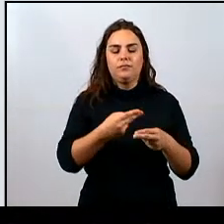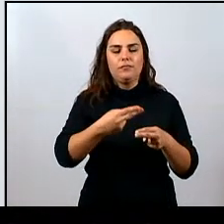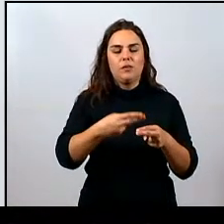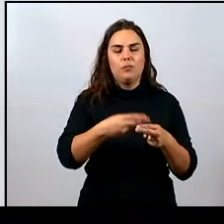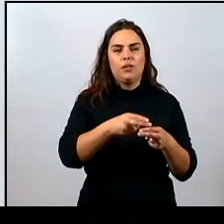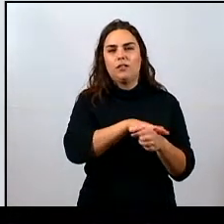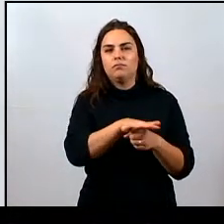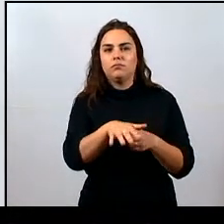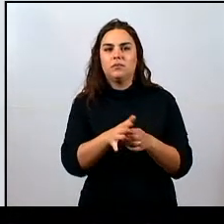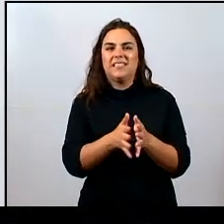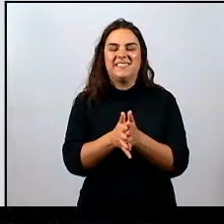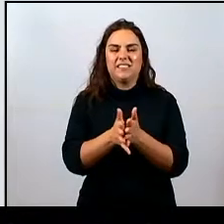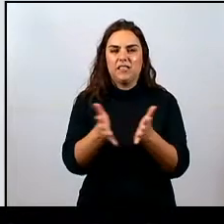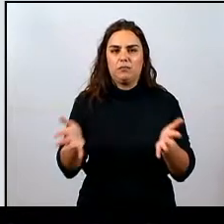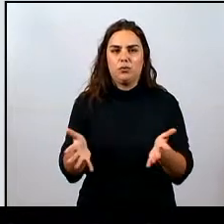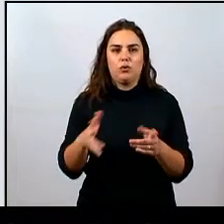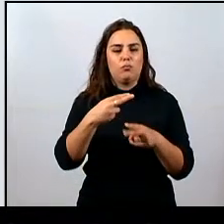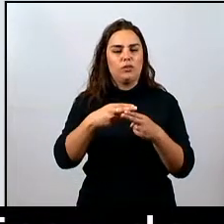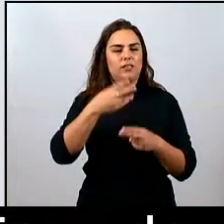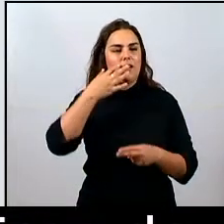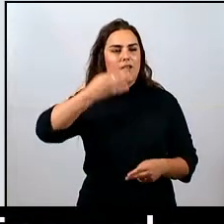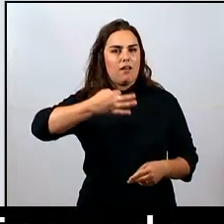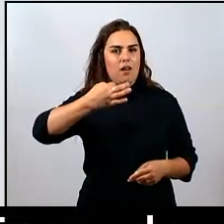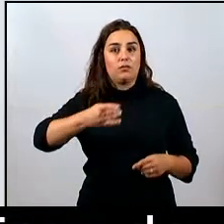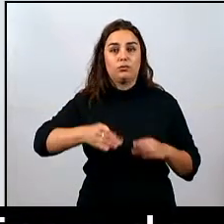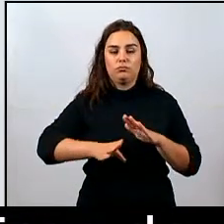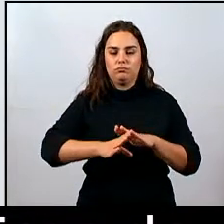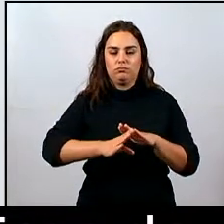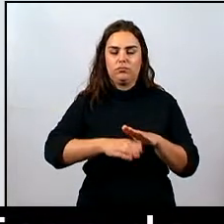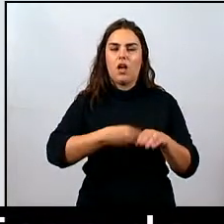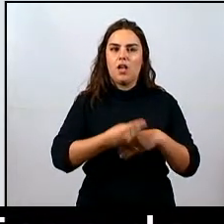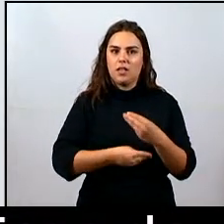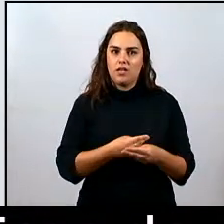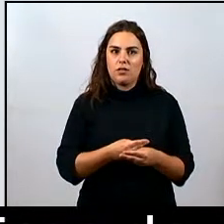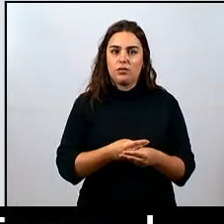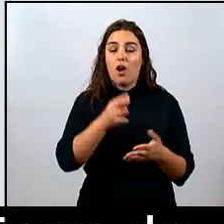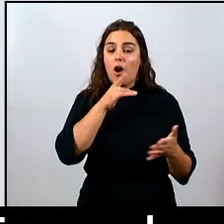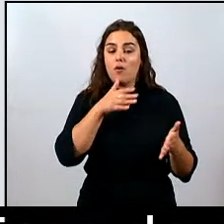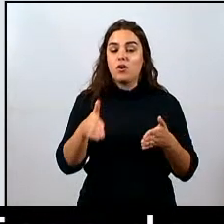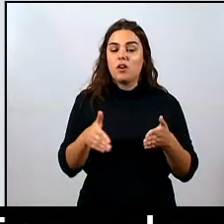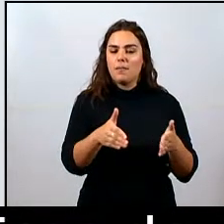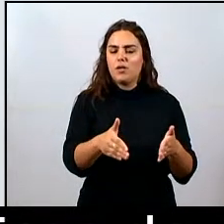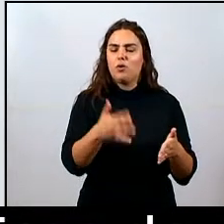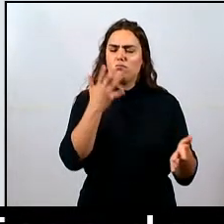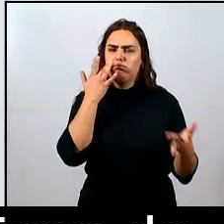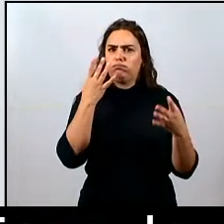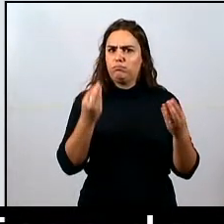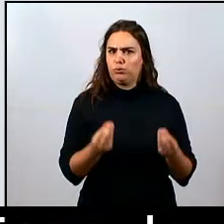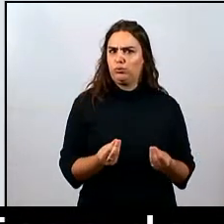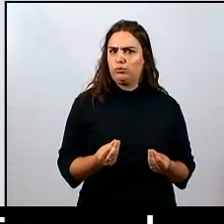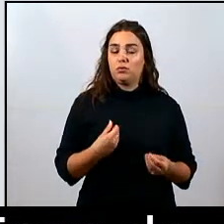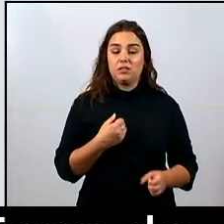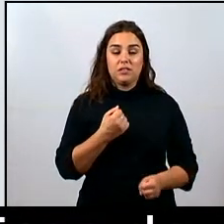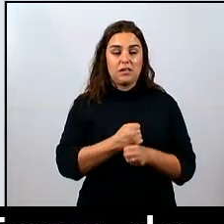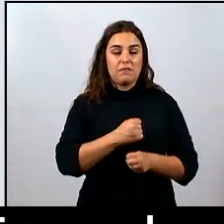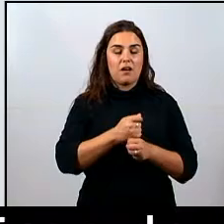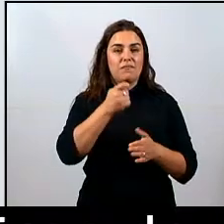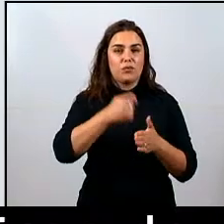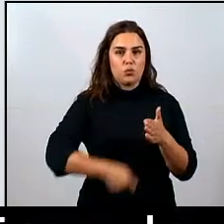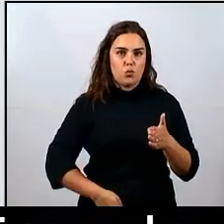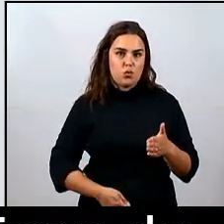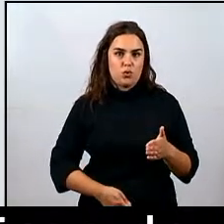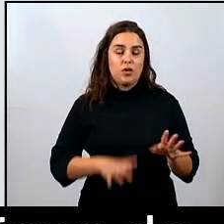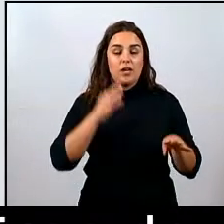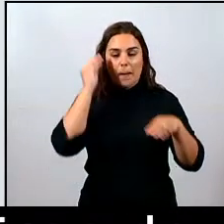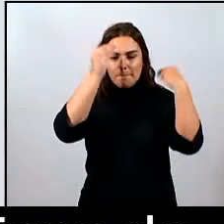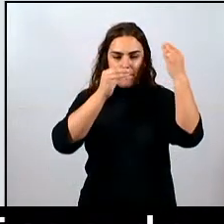de estímulo, políticas reales, y lo va a seguir haciendo. Tenemos un camino muy marcado, que es trabajar muy duro y